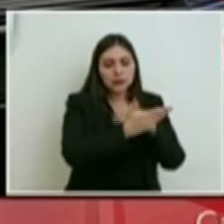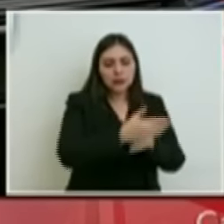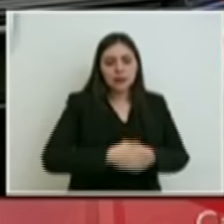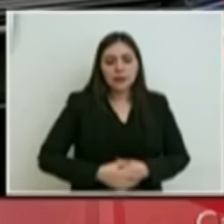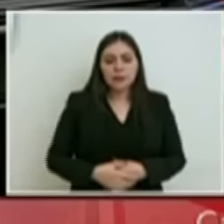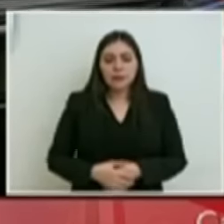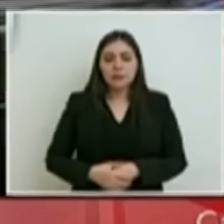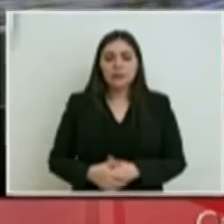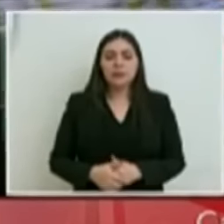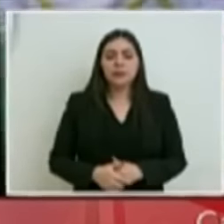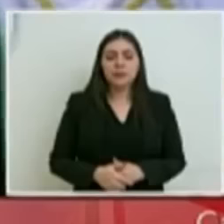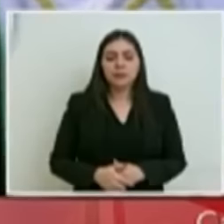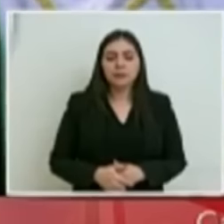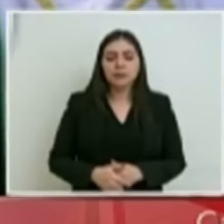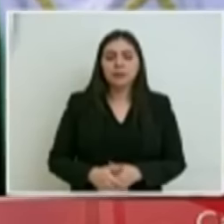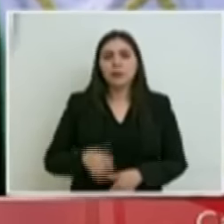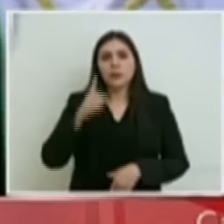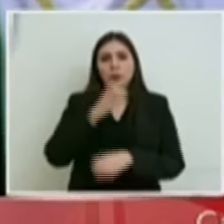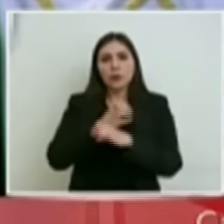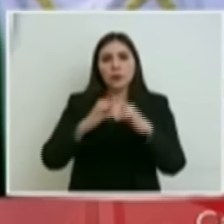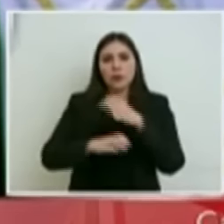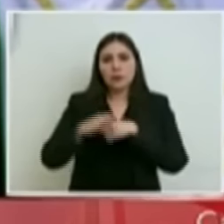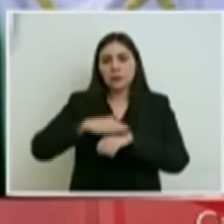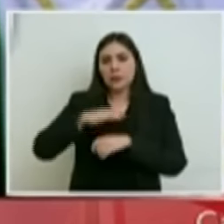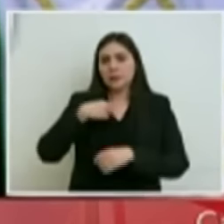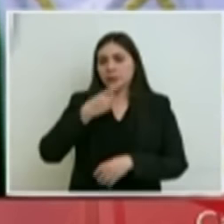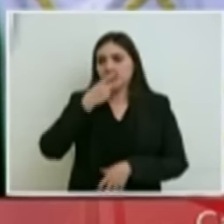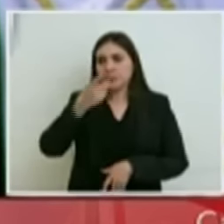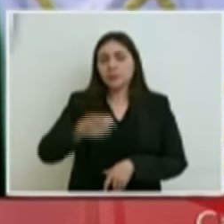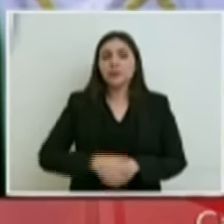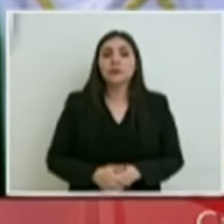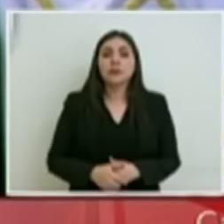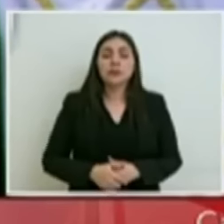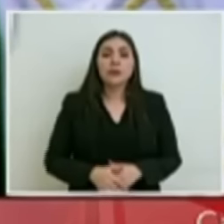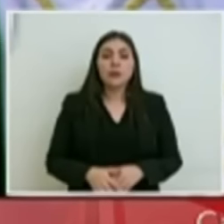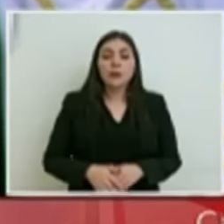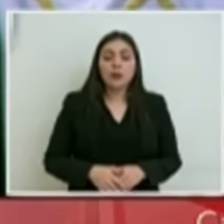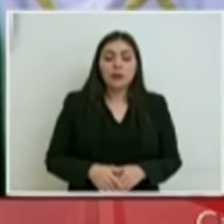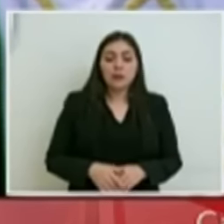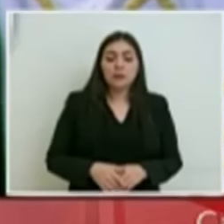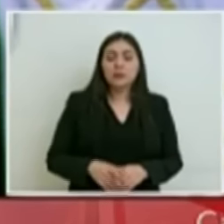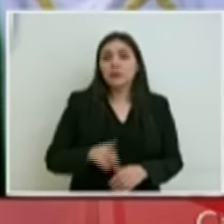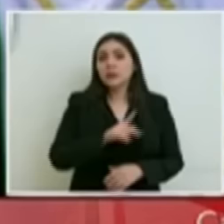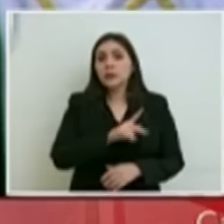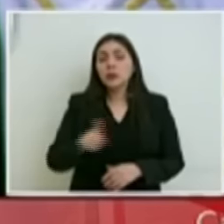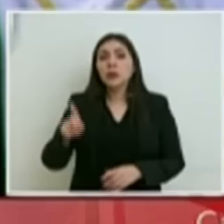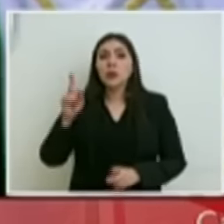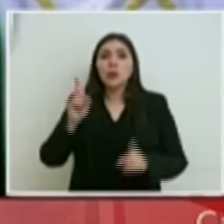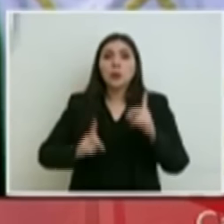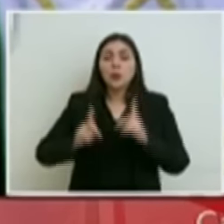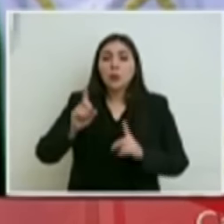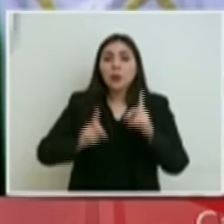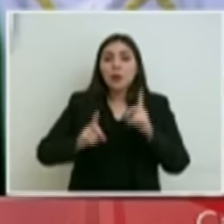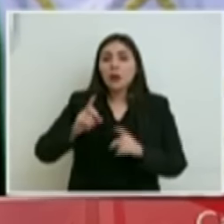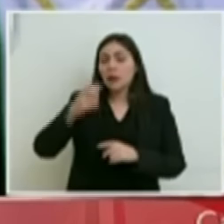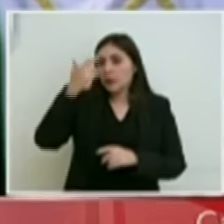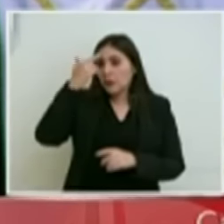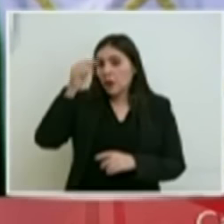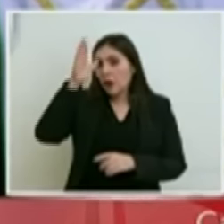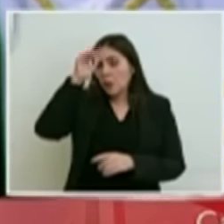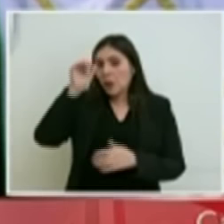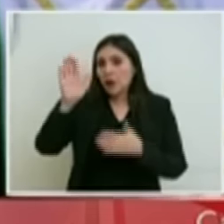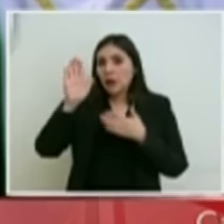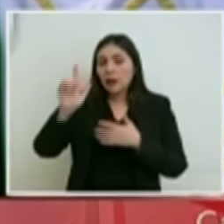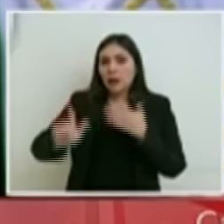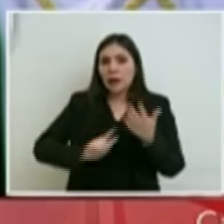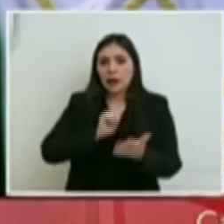Concluyo. Agregaré algo más. No hay razón para dudar de la calidad personal y del compromiso con la ley